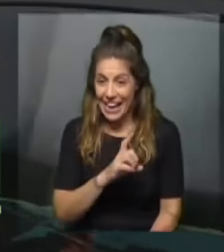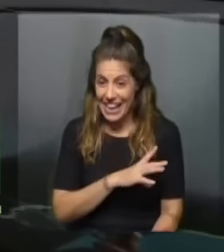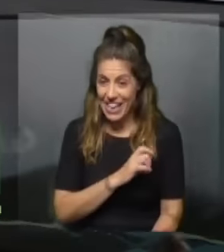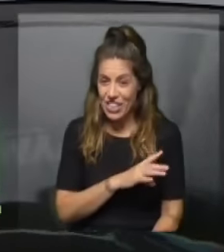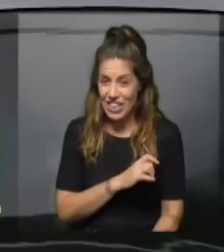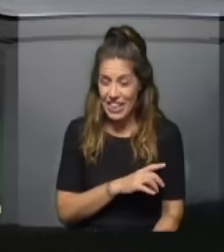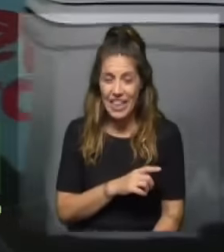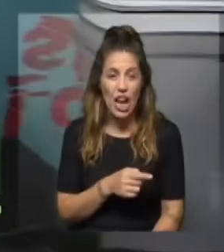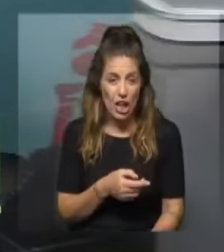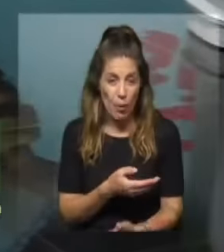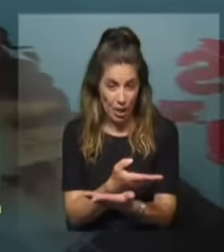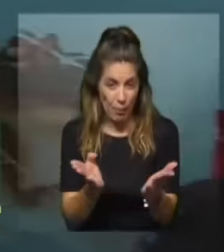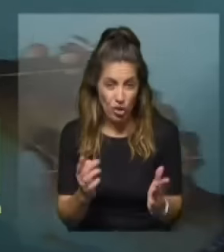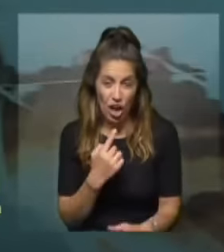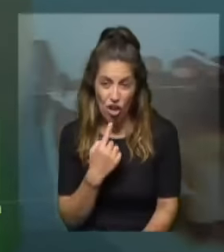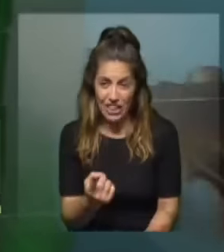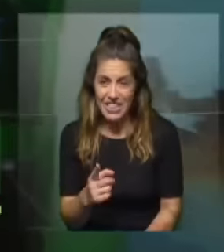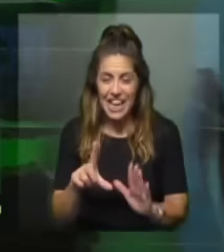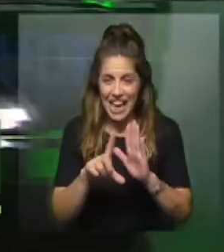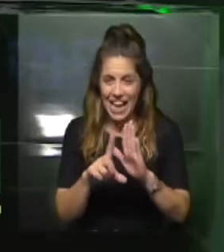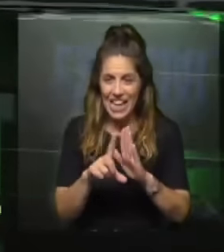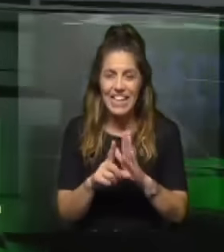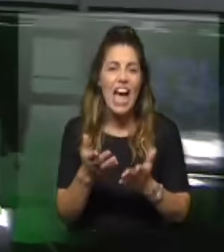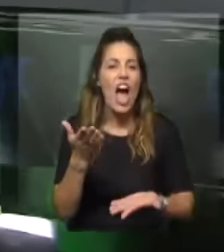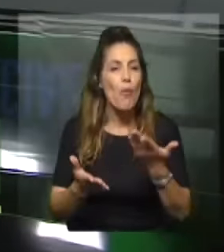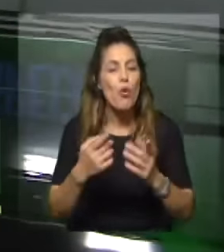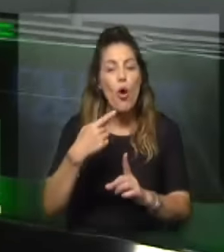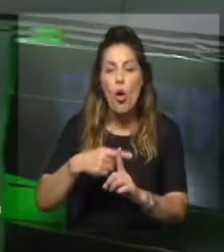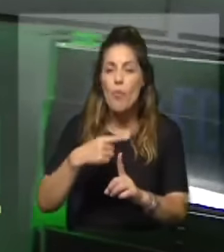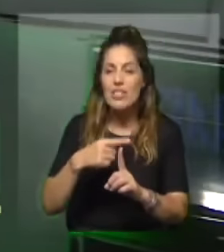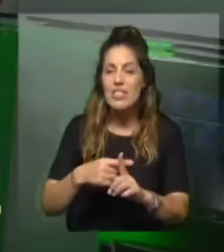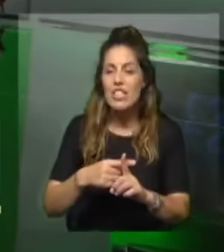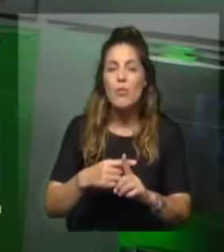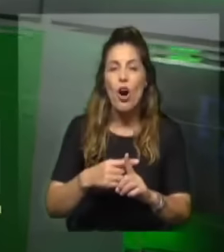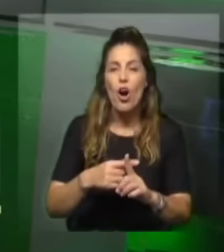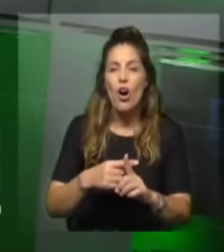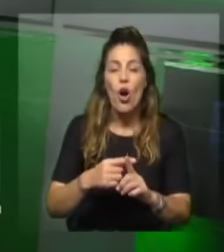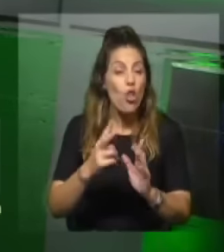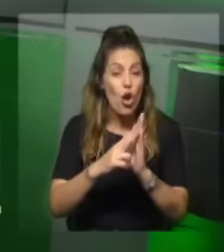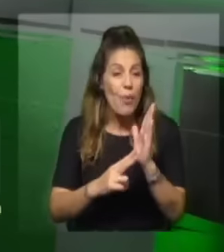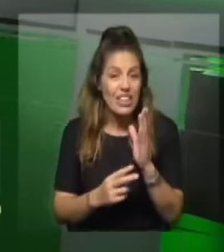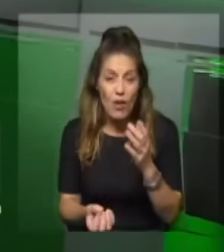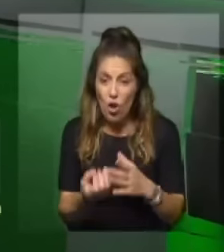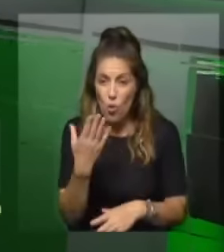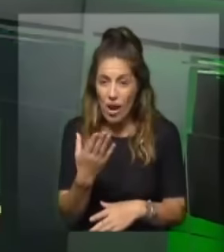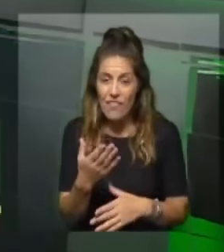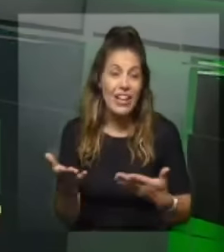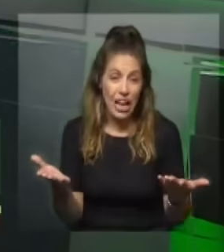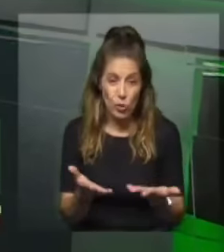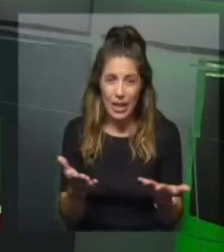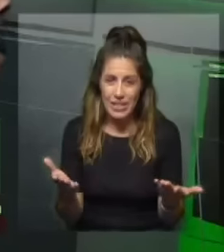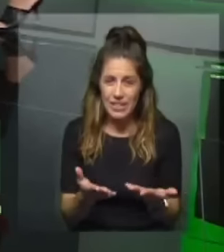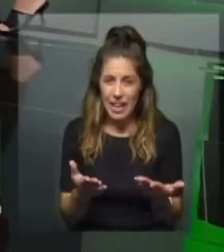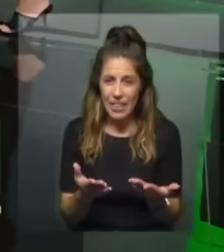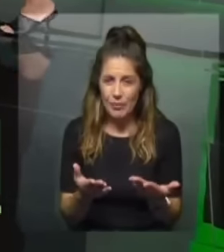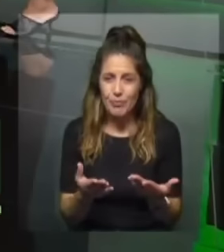algunas de las cosas que dice esta ley Porque además se ha evaluado como muy positiva es una normativa eh reciente por lo tanto está actualizada y le